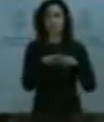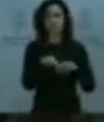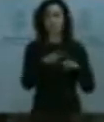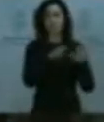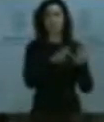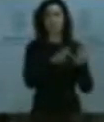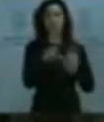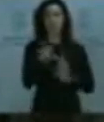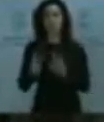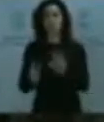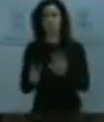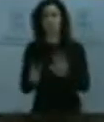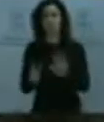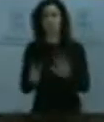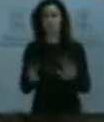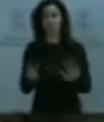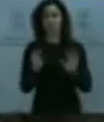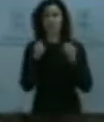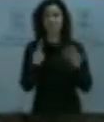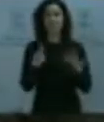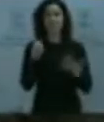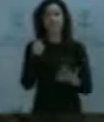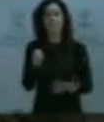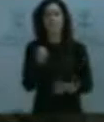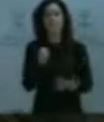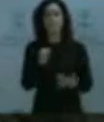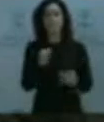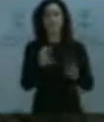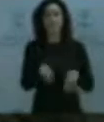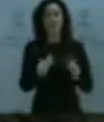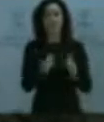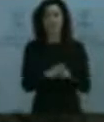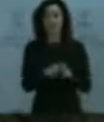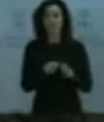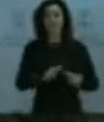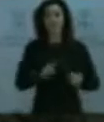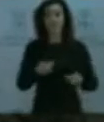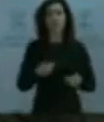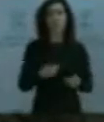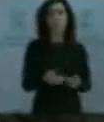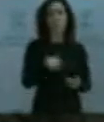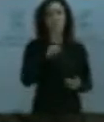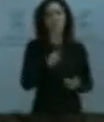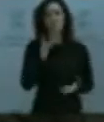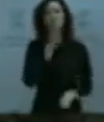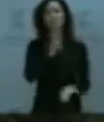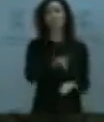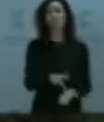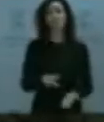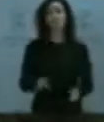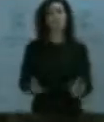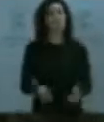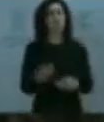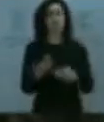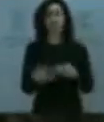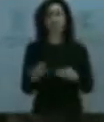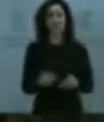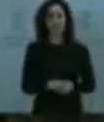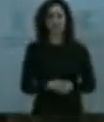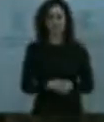millones, y que no sabemos aún cuándo devolverán, puesto que no han fijado fecha en el calendario. Estamos escandalizados por las noticias